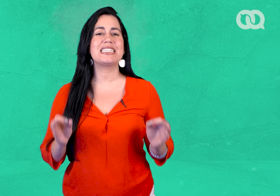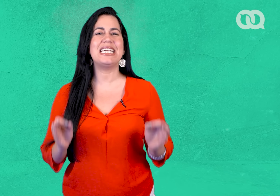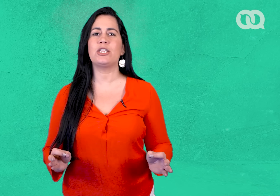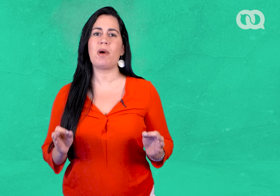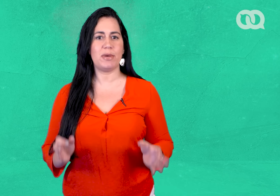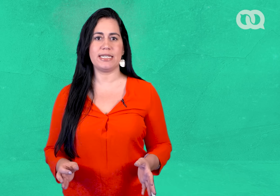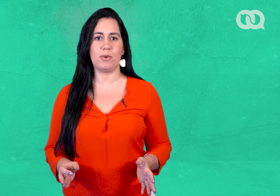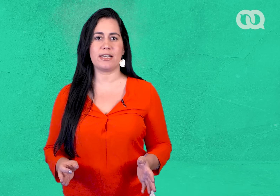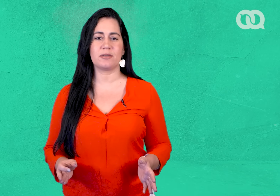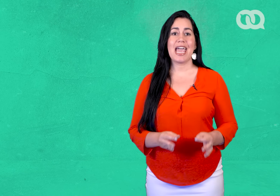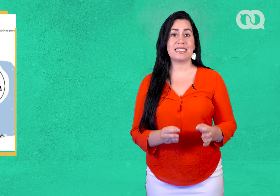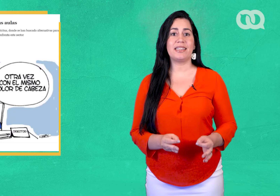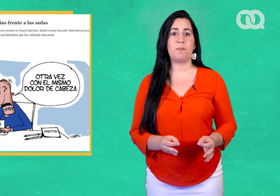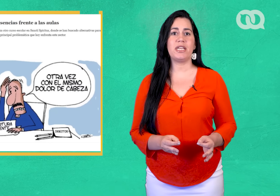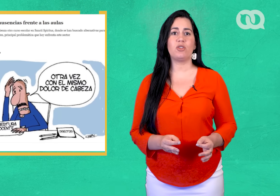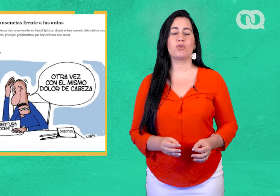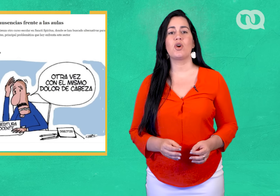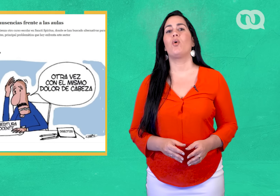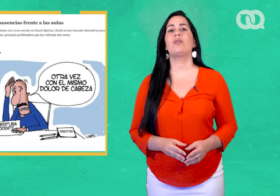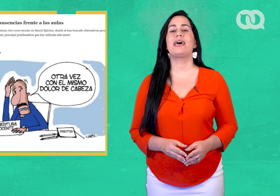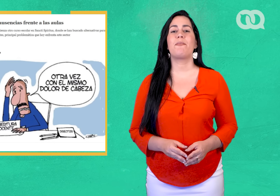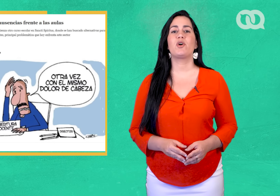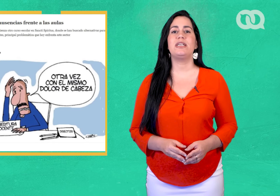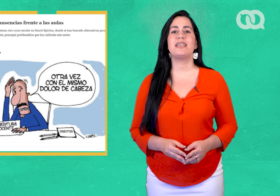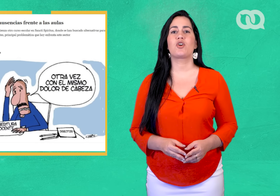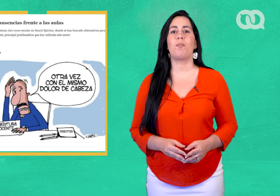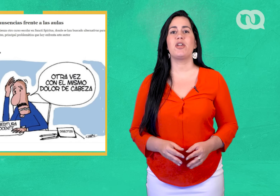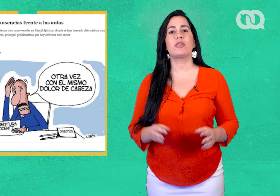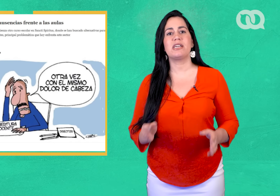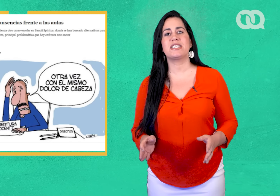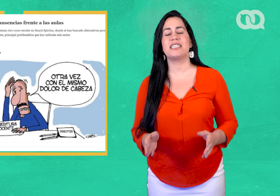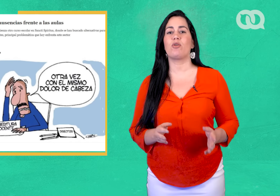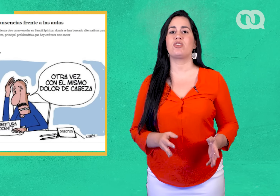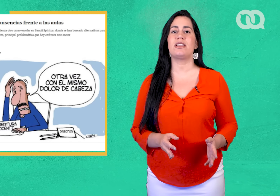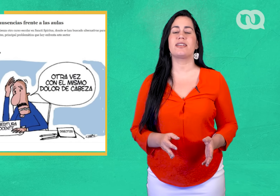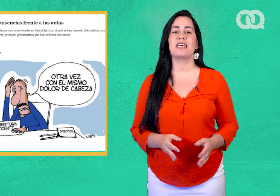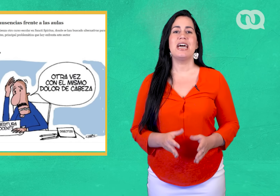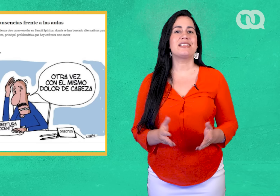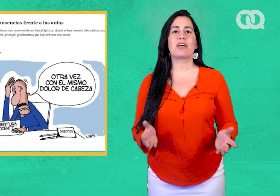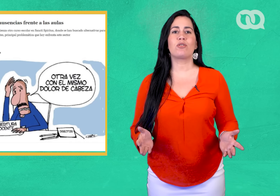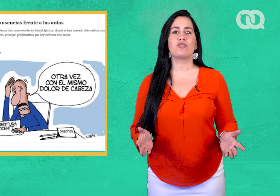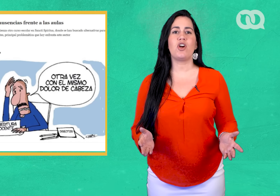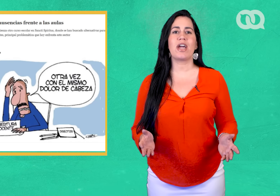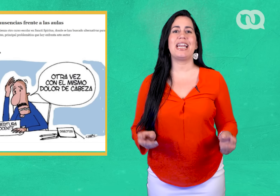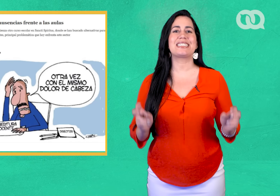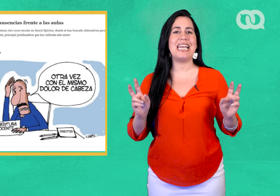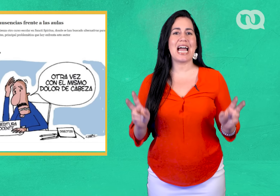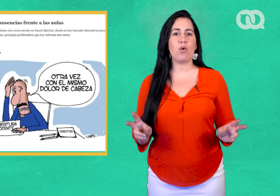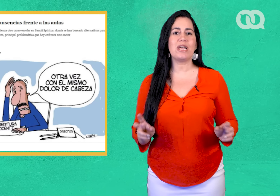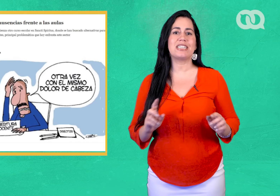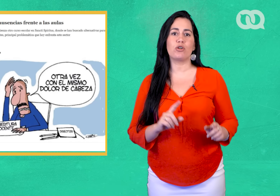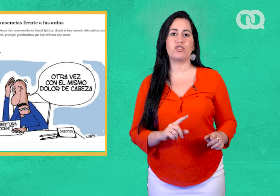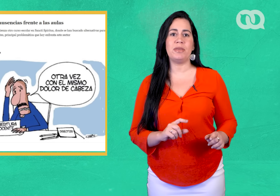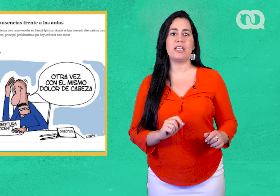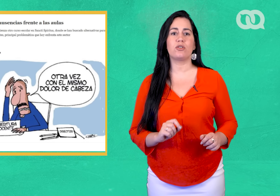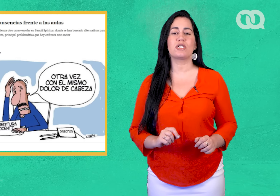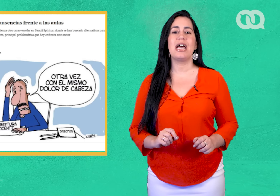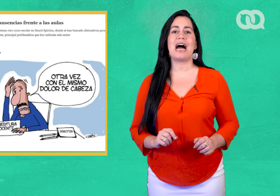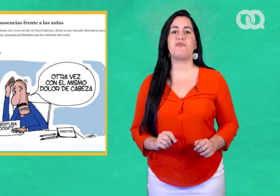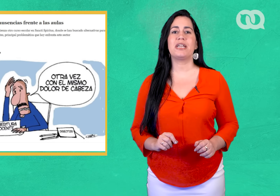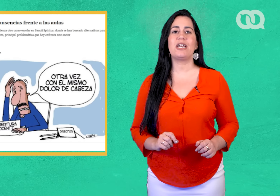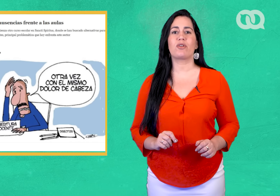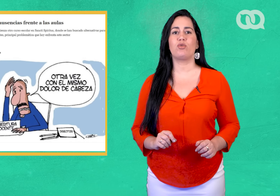tiene síntomas visibles. En Santi Spíritus, una de las provincias con mayor déficit de docentes, se reconoció que las lagunas de